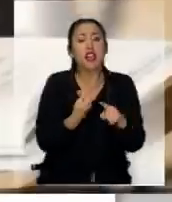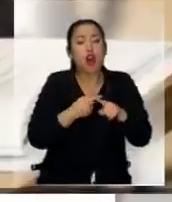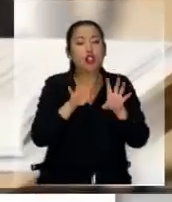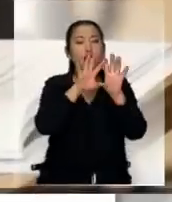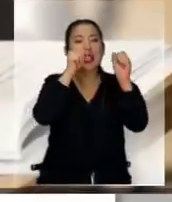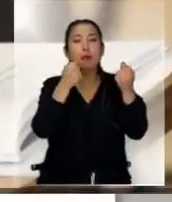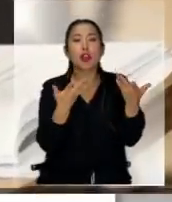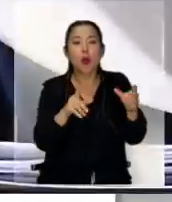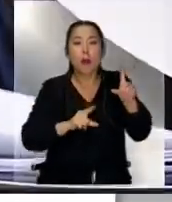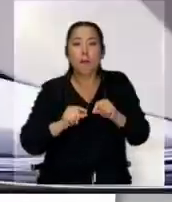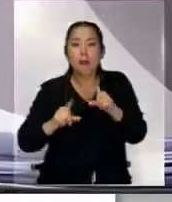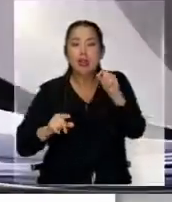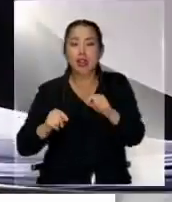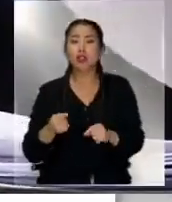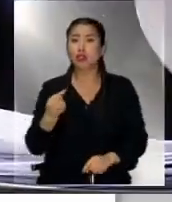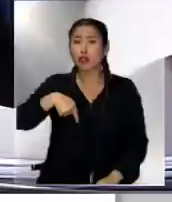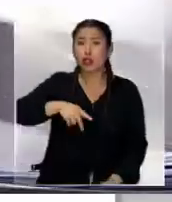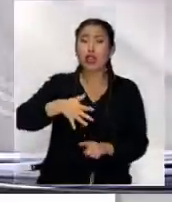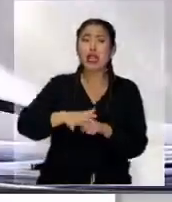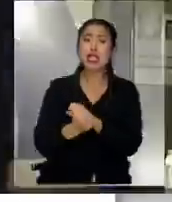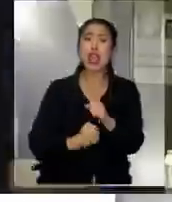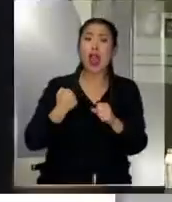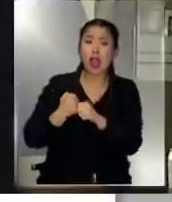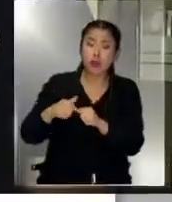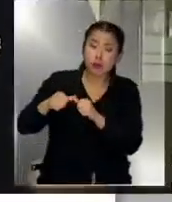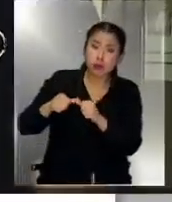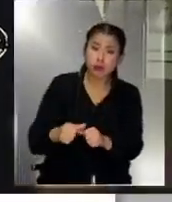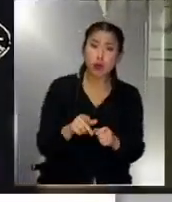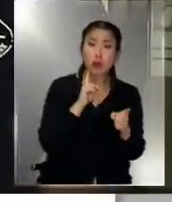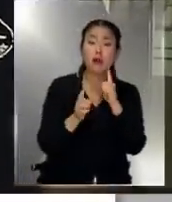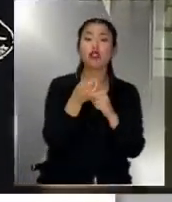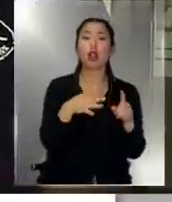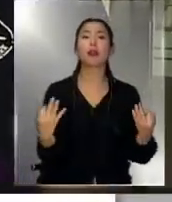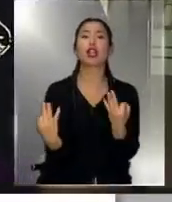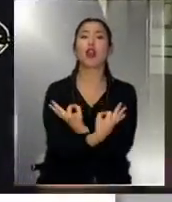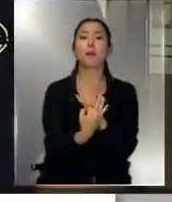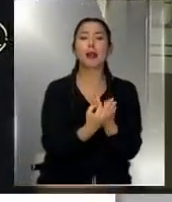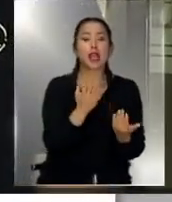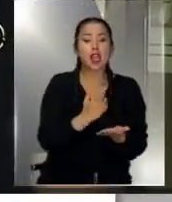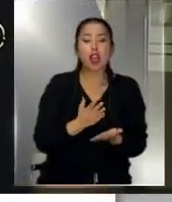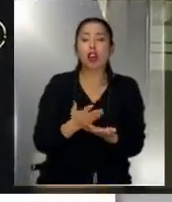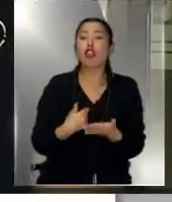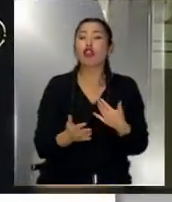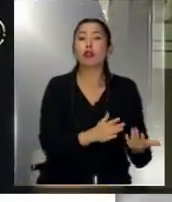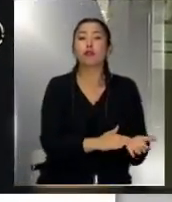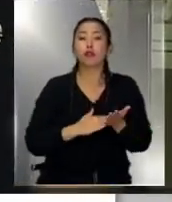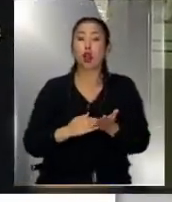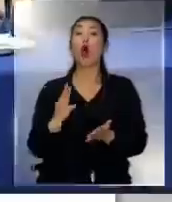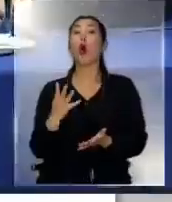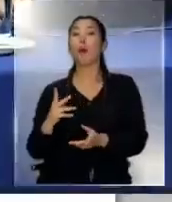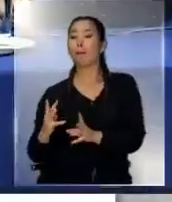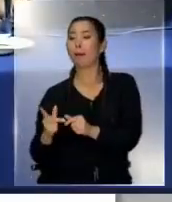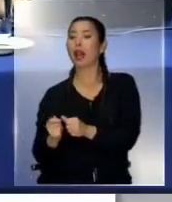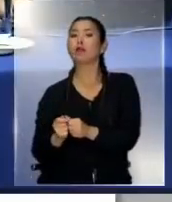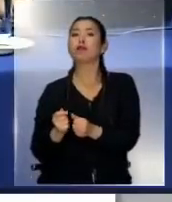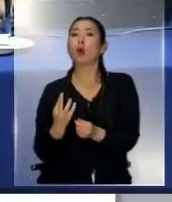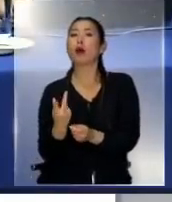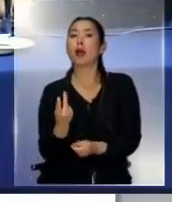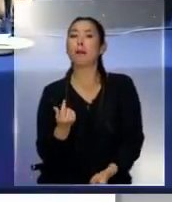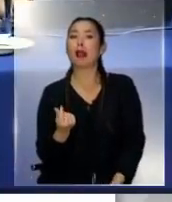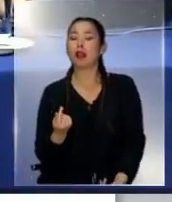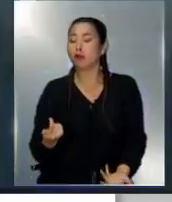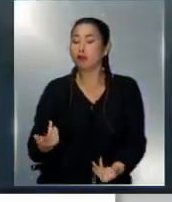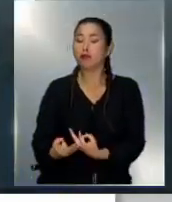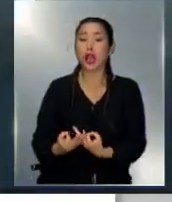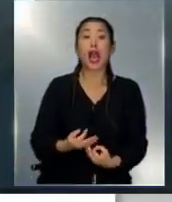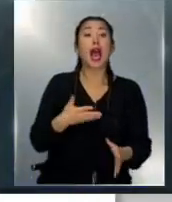de medición. Llevamos 15 años con una prueba que solamente nos explica de qué colegio vienes o cuánto dinero tiene tu familia. Hasta ahora, eso sí,